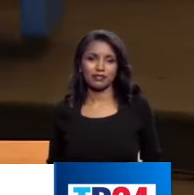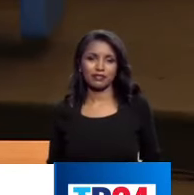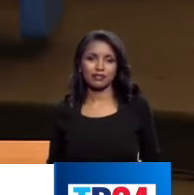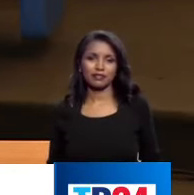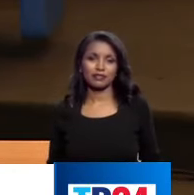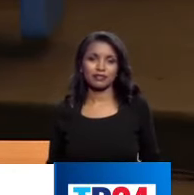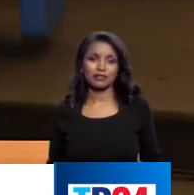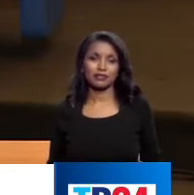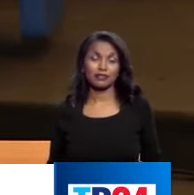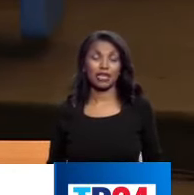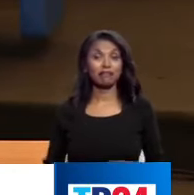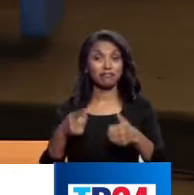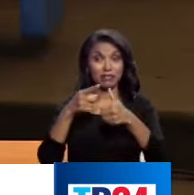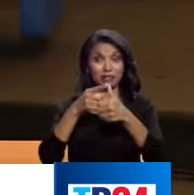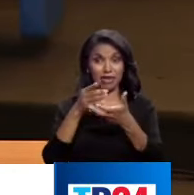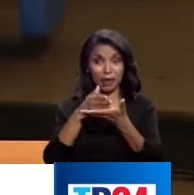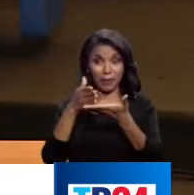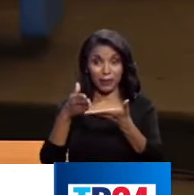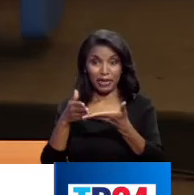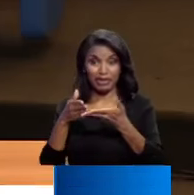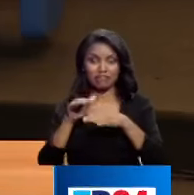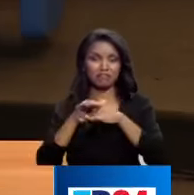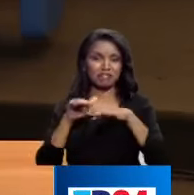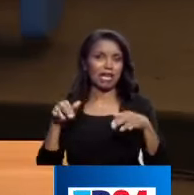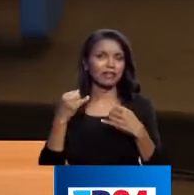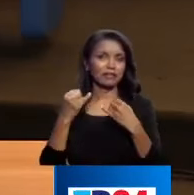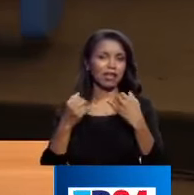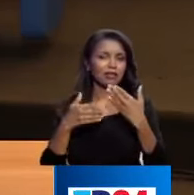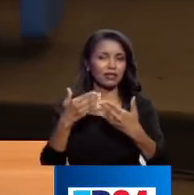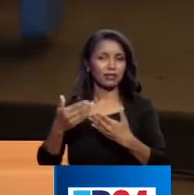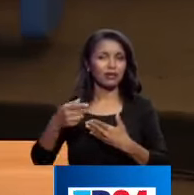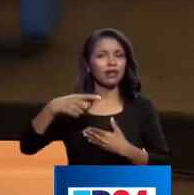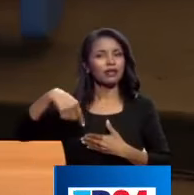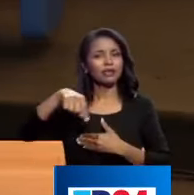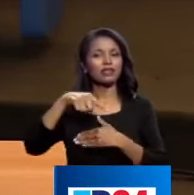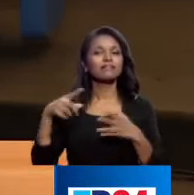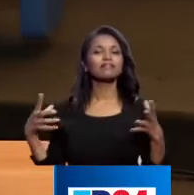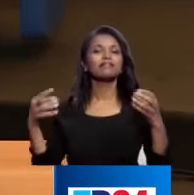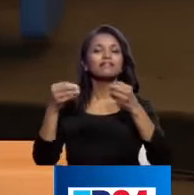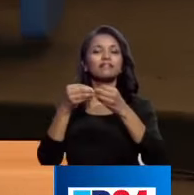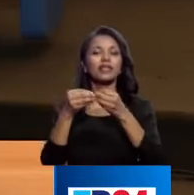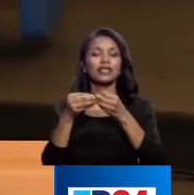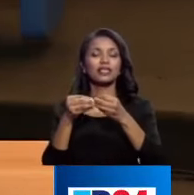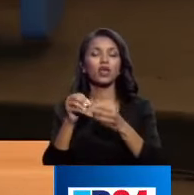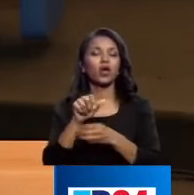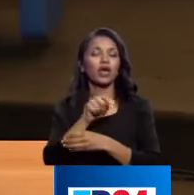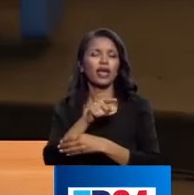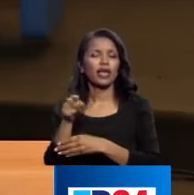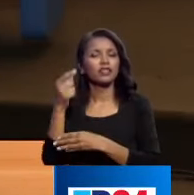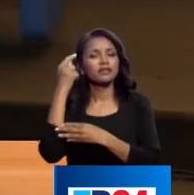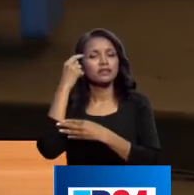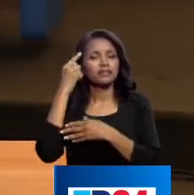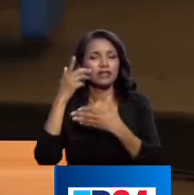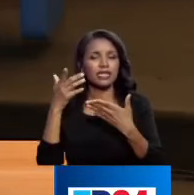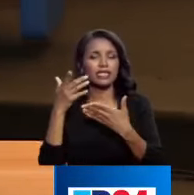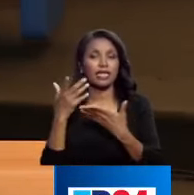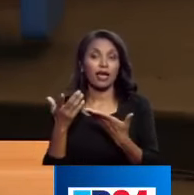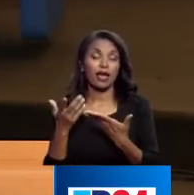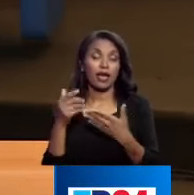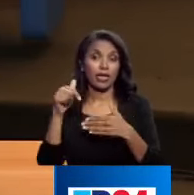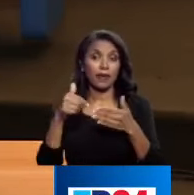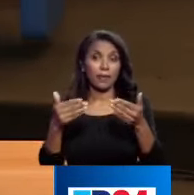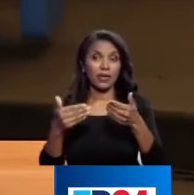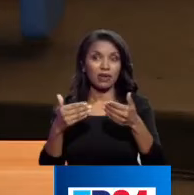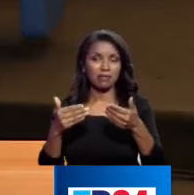De esta manera concluimos el primer segmento del debate. Al regresar, nos preparamos para escuchar propuestas en torno a la construcción de